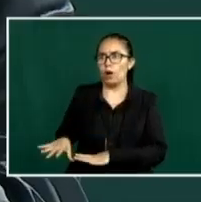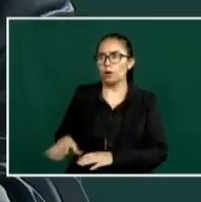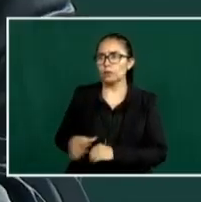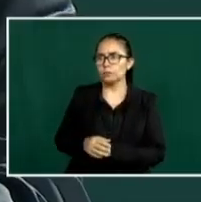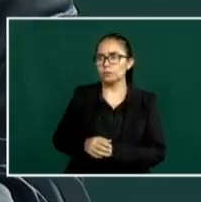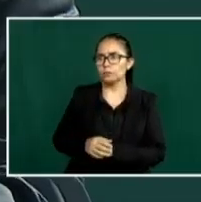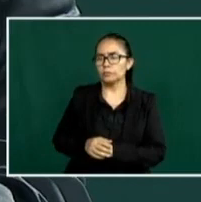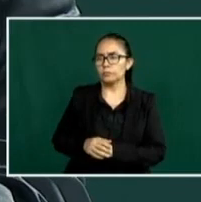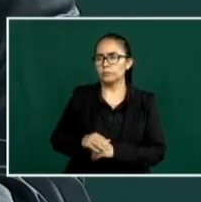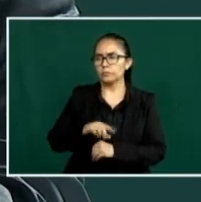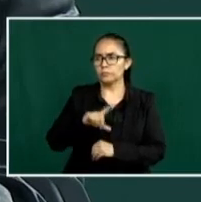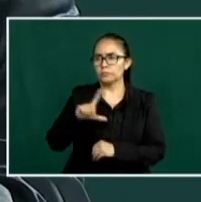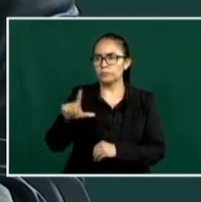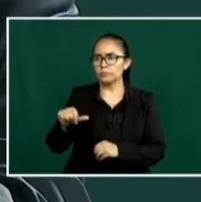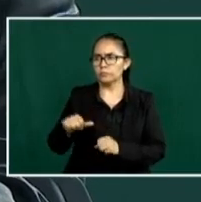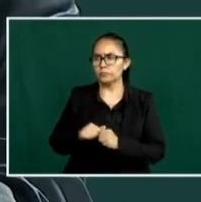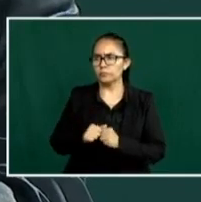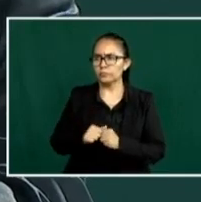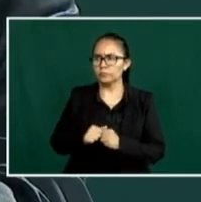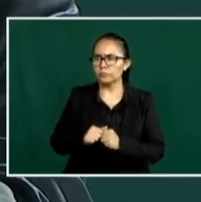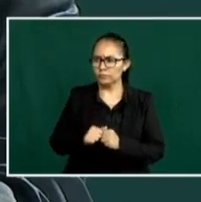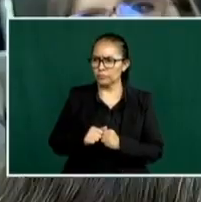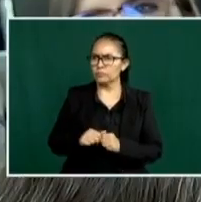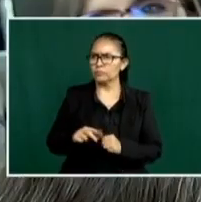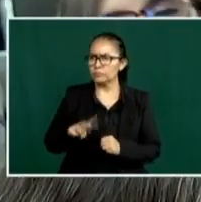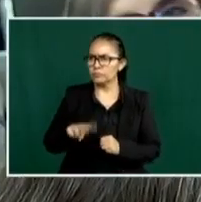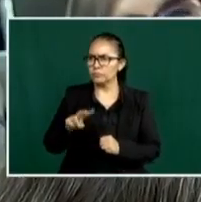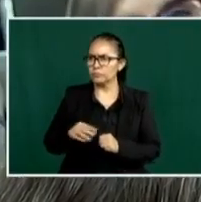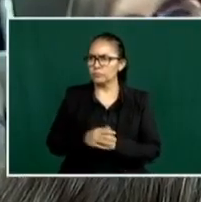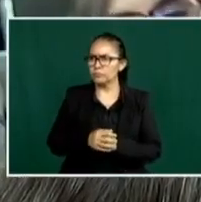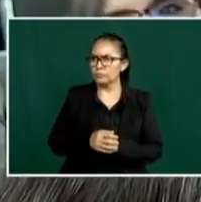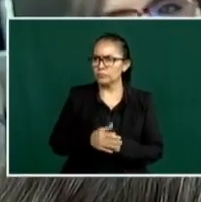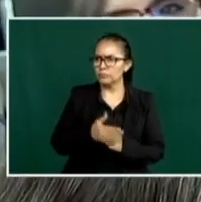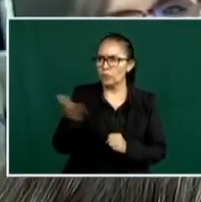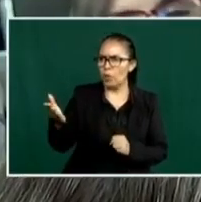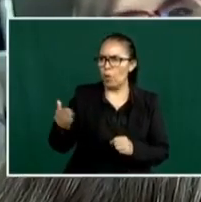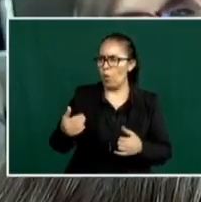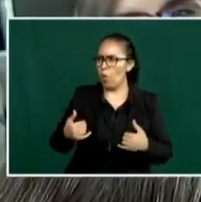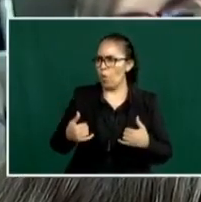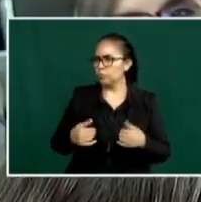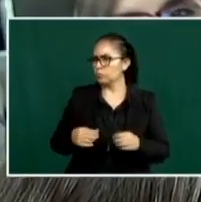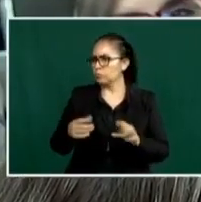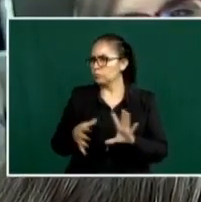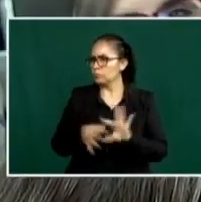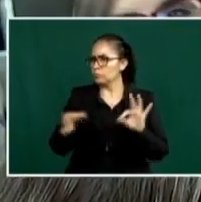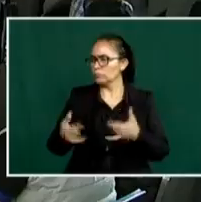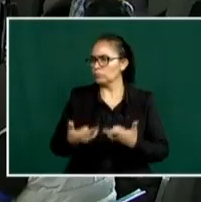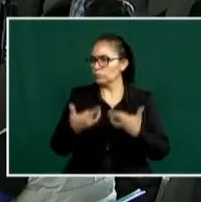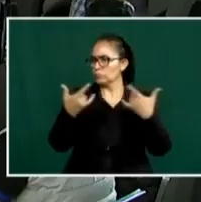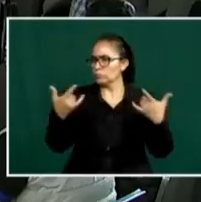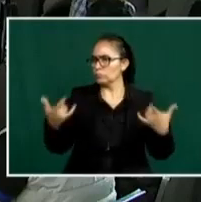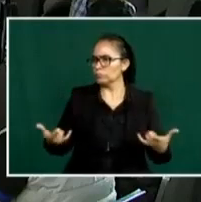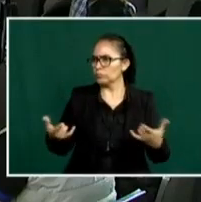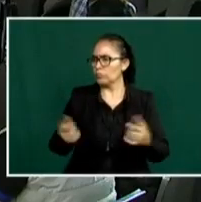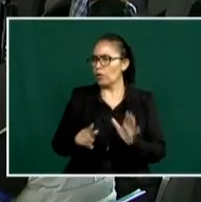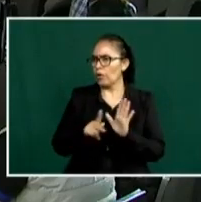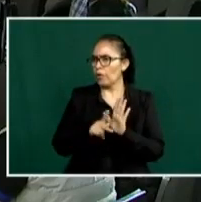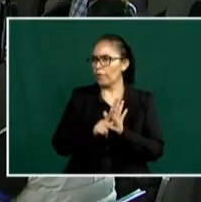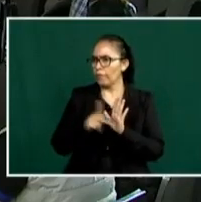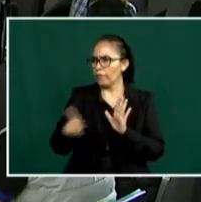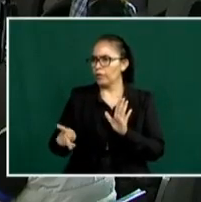Y dio cuenta de los hechos, dio cuenta un diario local, un noticiero